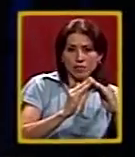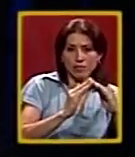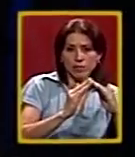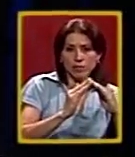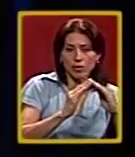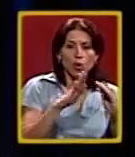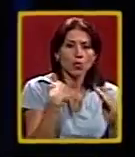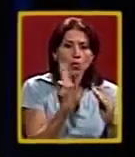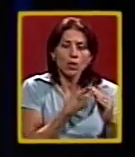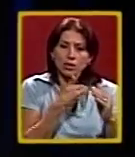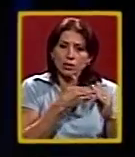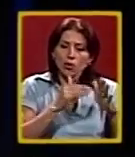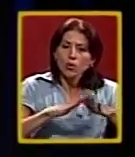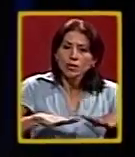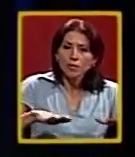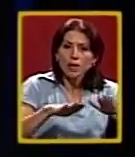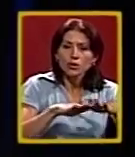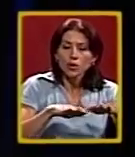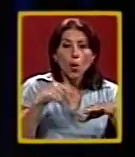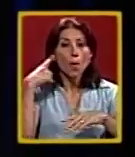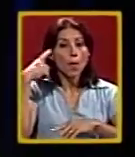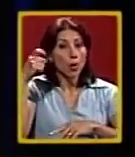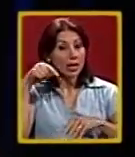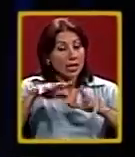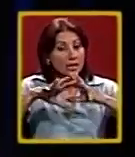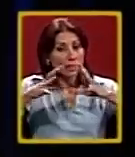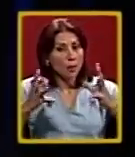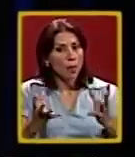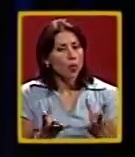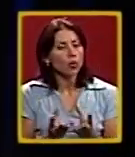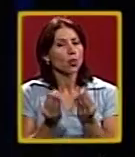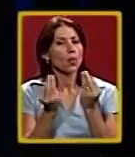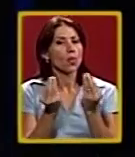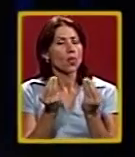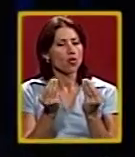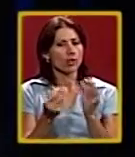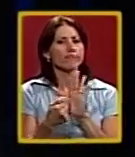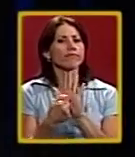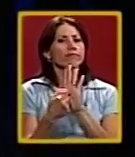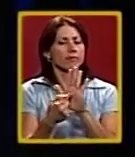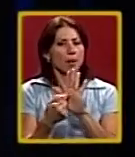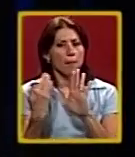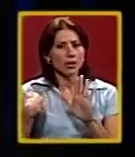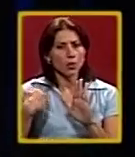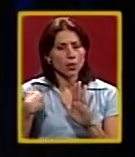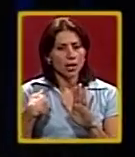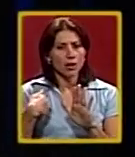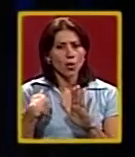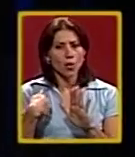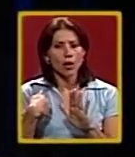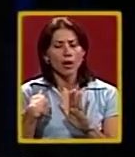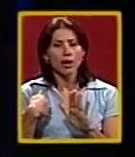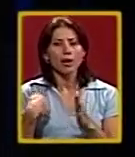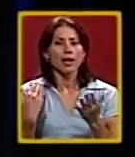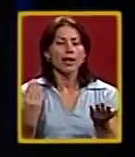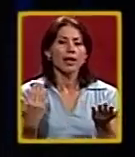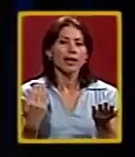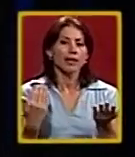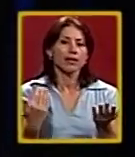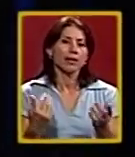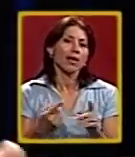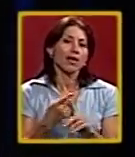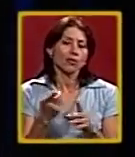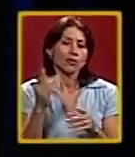porque en un mundo muy marcado masculino, la verdad es que la mejor, desde ese cuento del